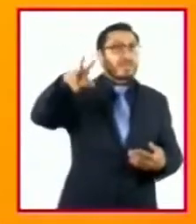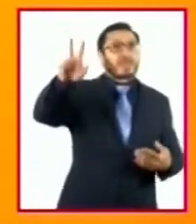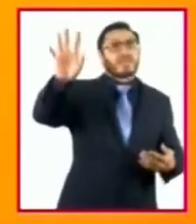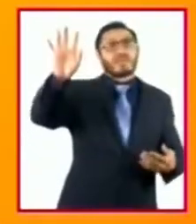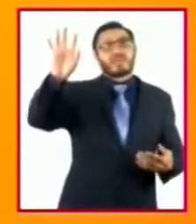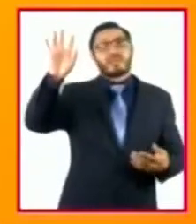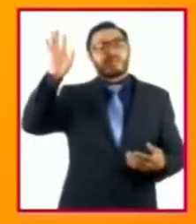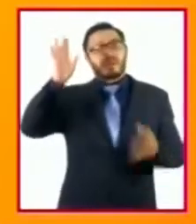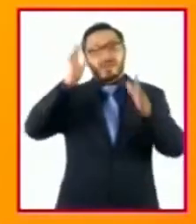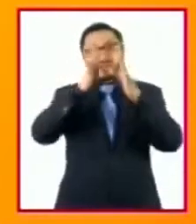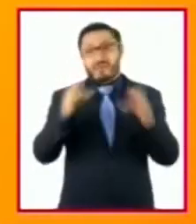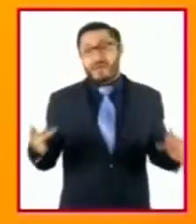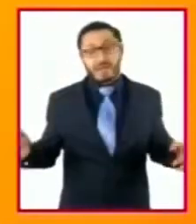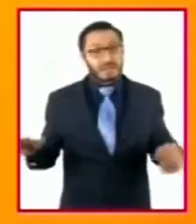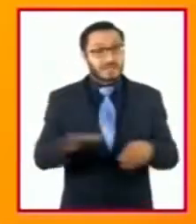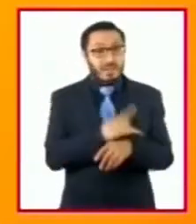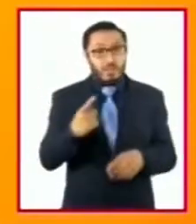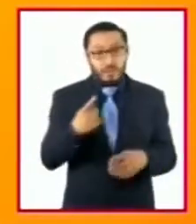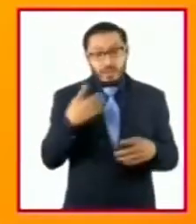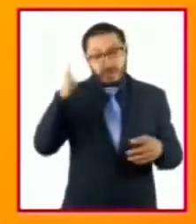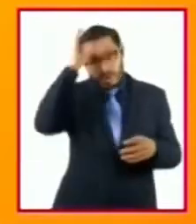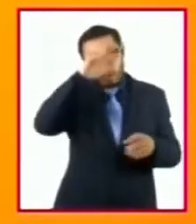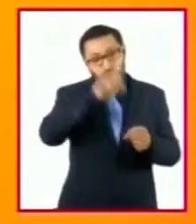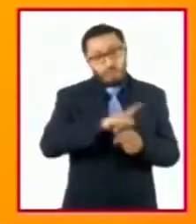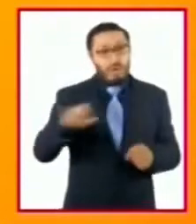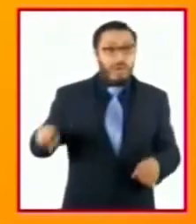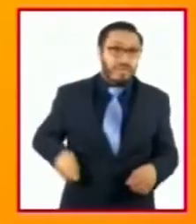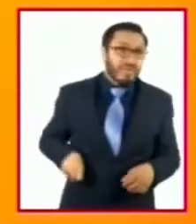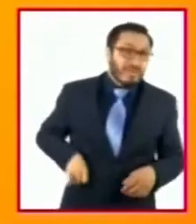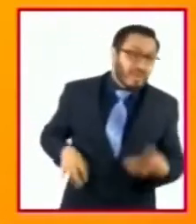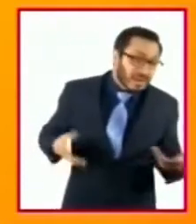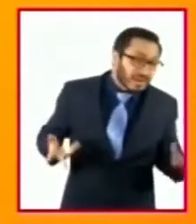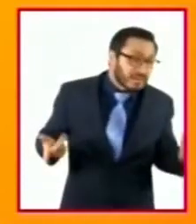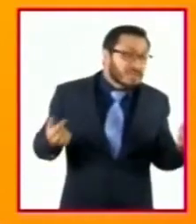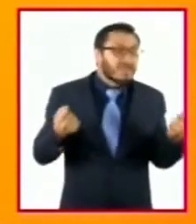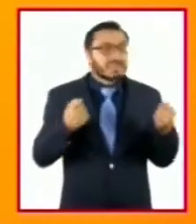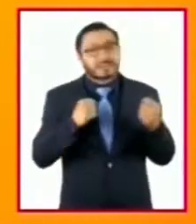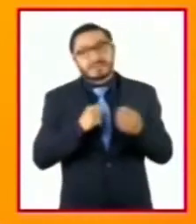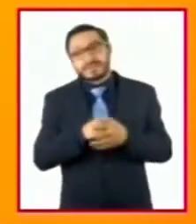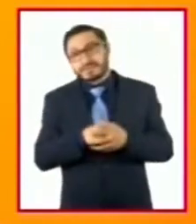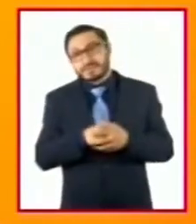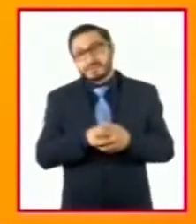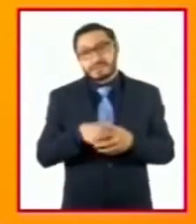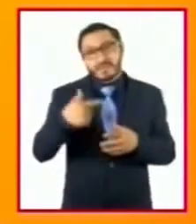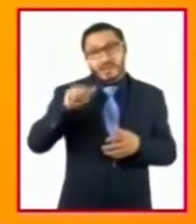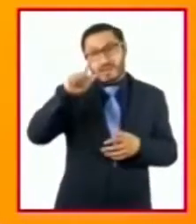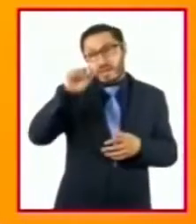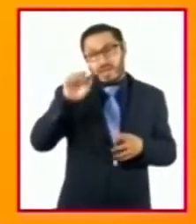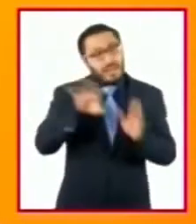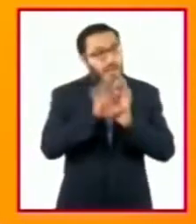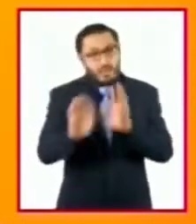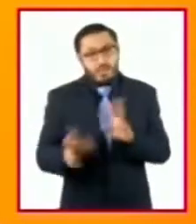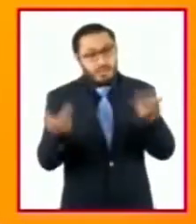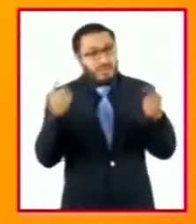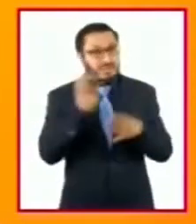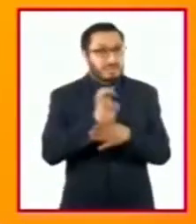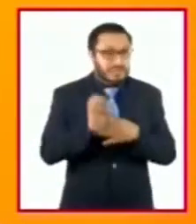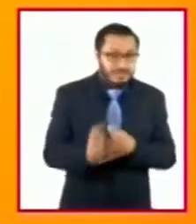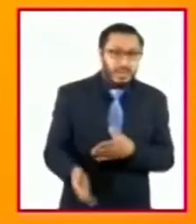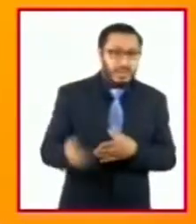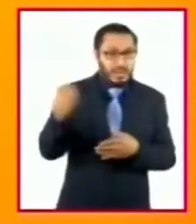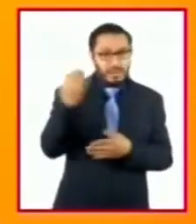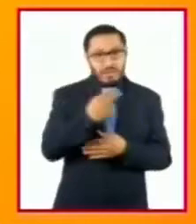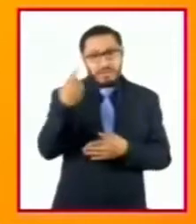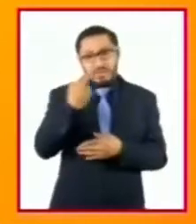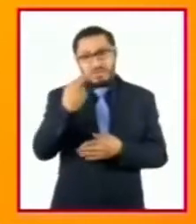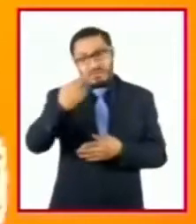Francia, porque está muy interesado en la cultura gala, ¿no? Entonces necesita conocer cuál